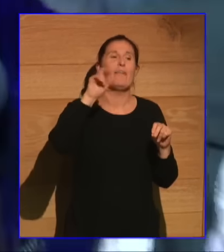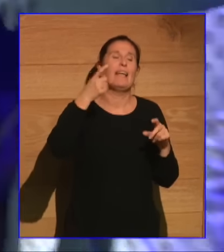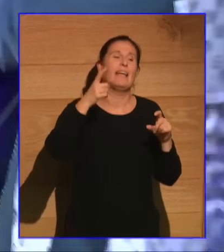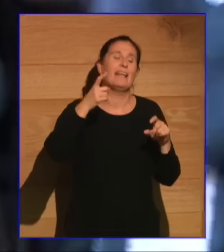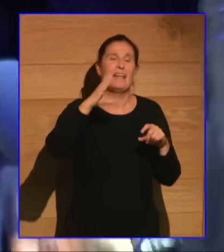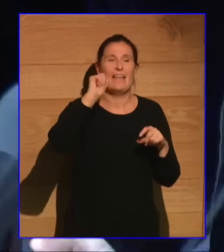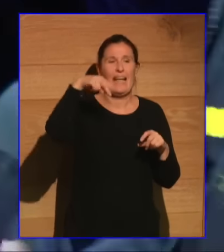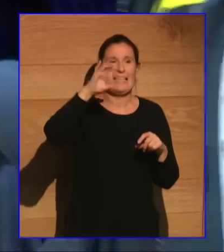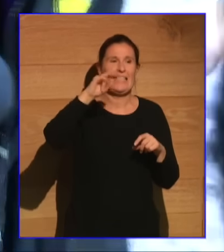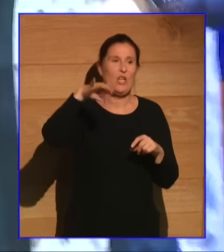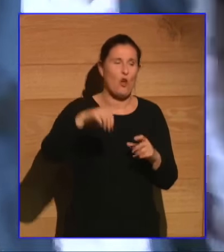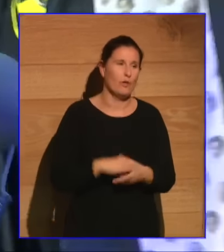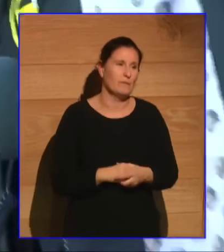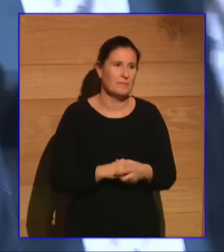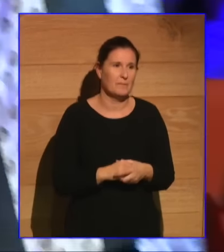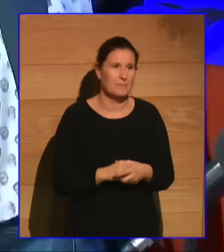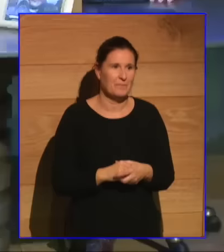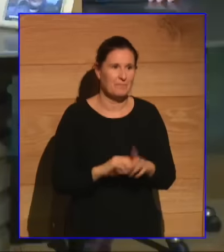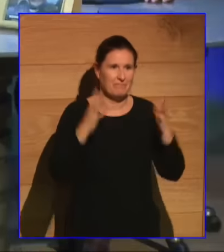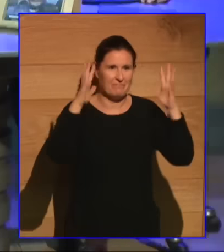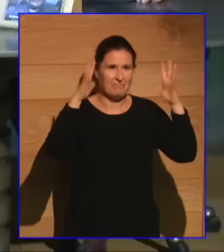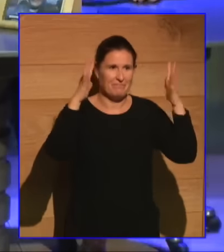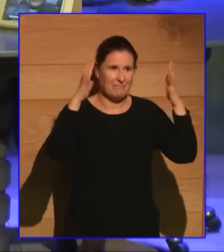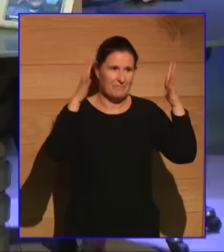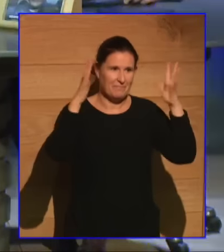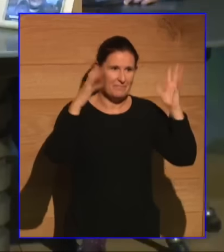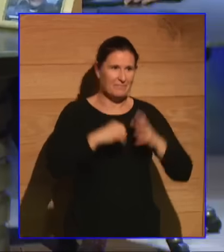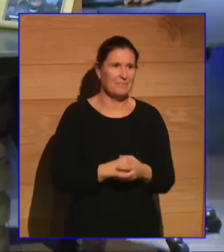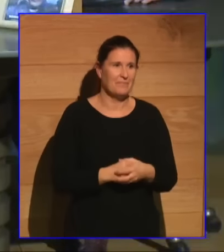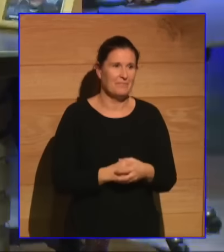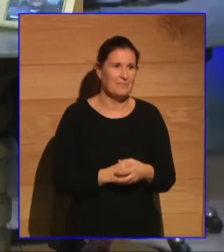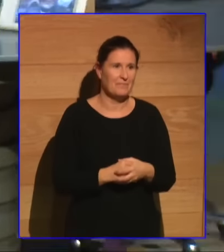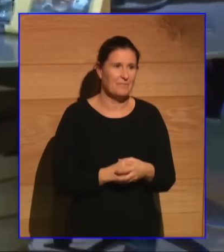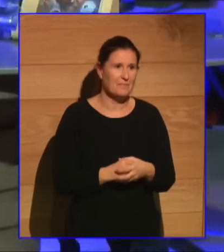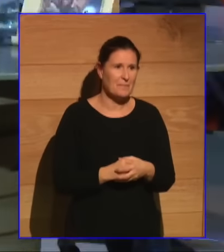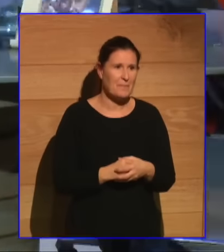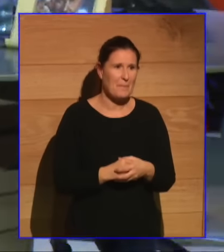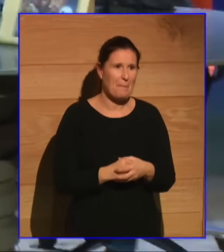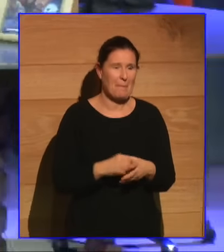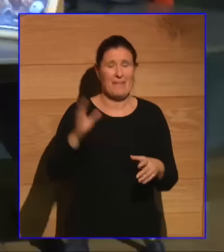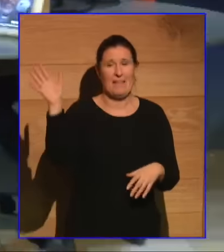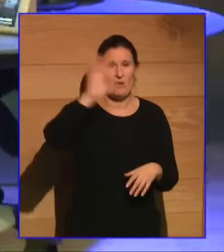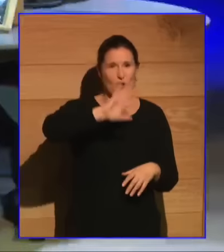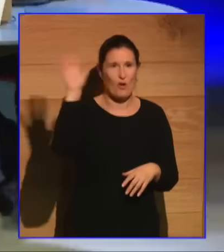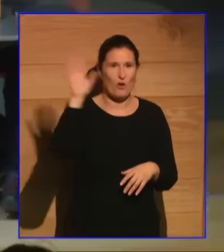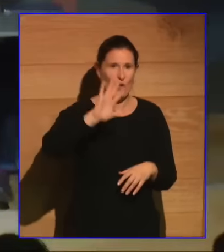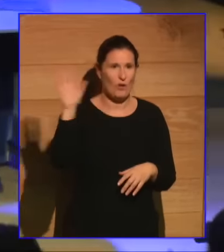Cansado. ¡Sí! ¡Sí! ¡Y Arturo González! ¡Nos vemos en el próximo Todopoderoso! ¡Adiós!